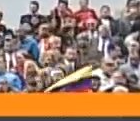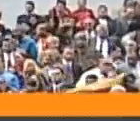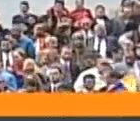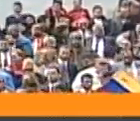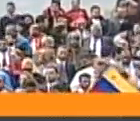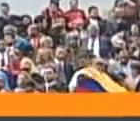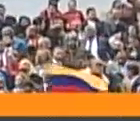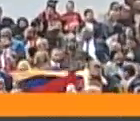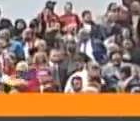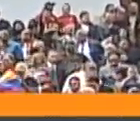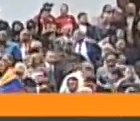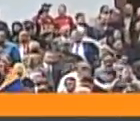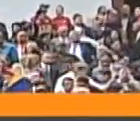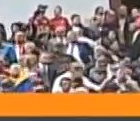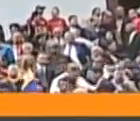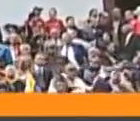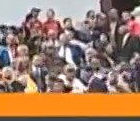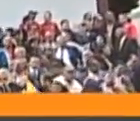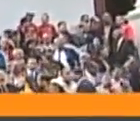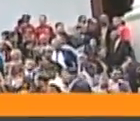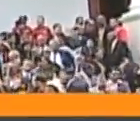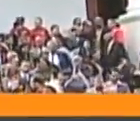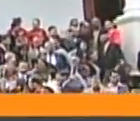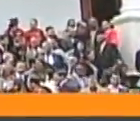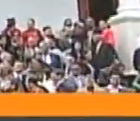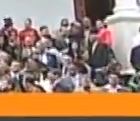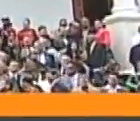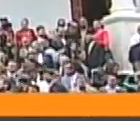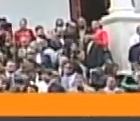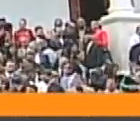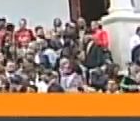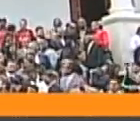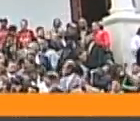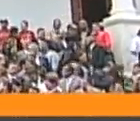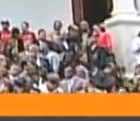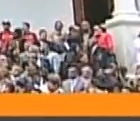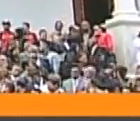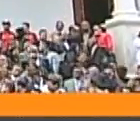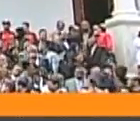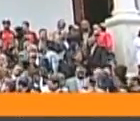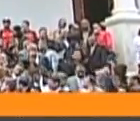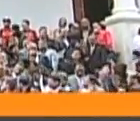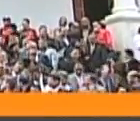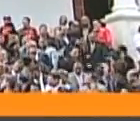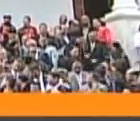de julio, y que una vez más hizo levantar la voz, las voces de estos